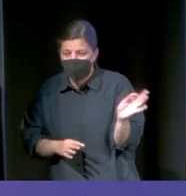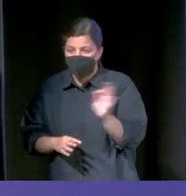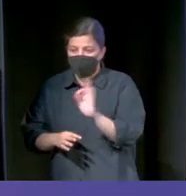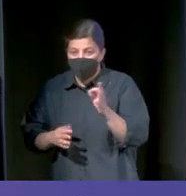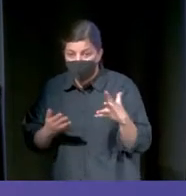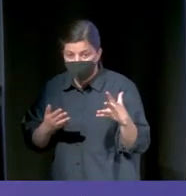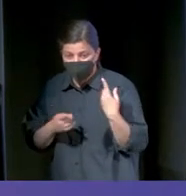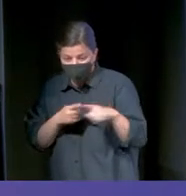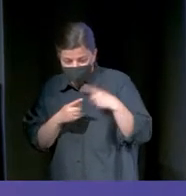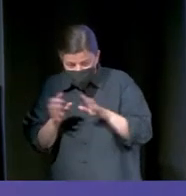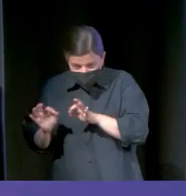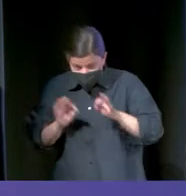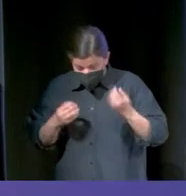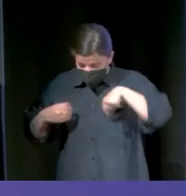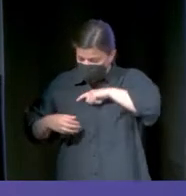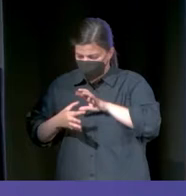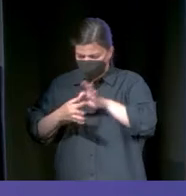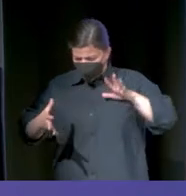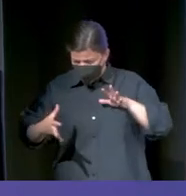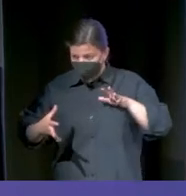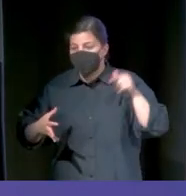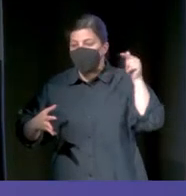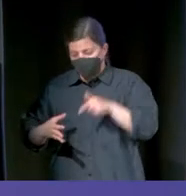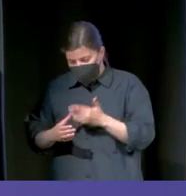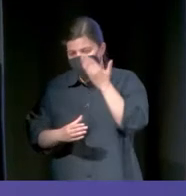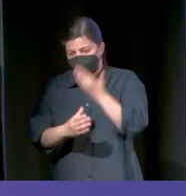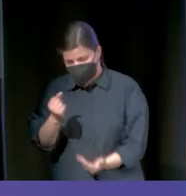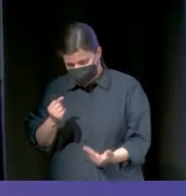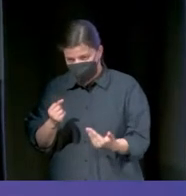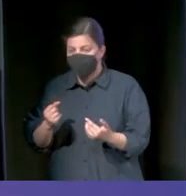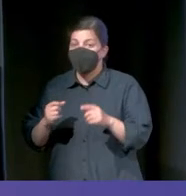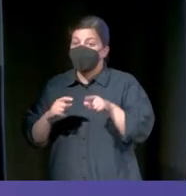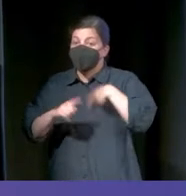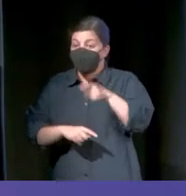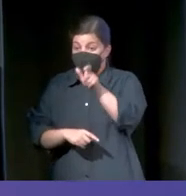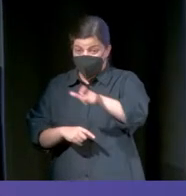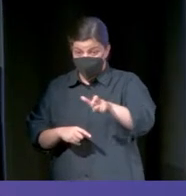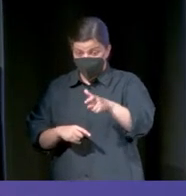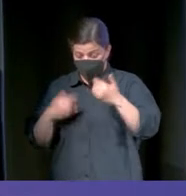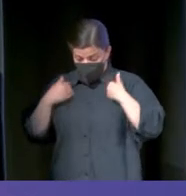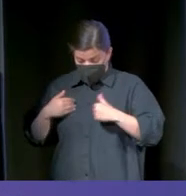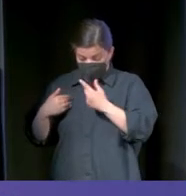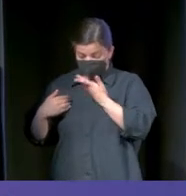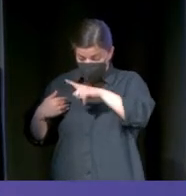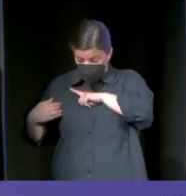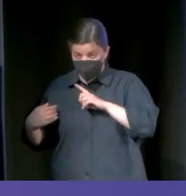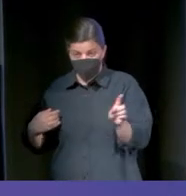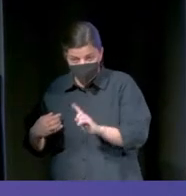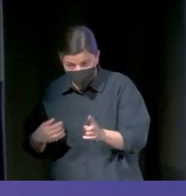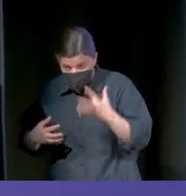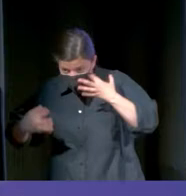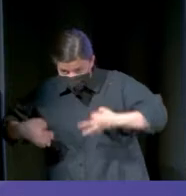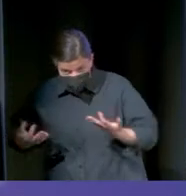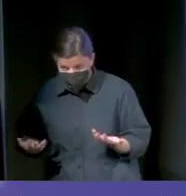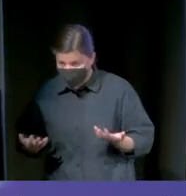enseñar cosas que realmente no somos nosotros es cuando caemos en el error de decir es que luego la gente no conoce cómo eres de verdad sabes entonces